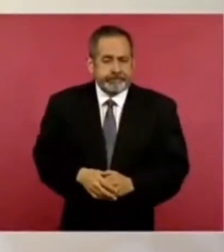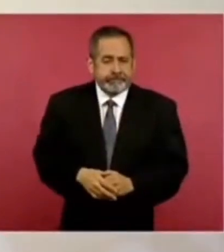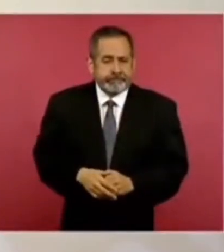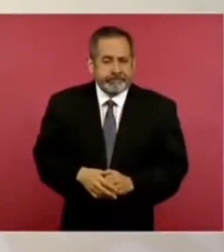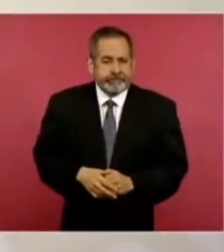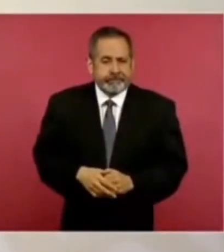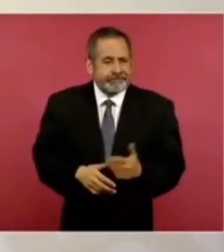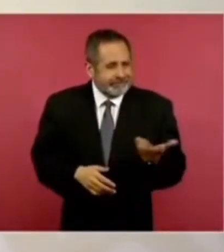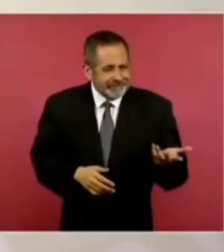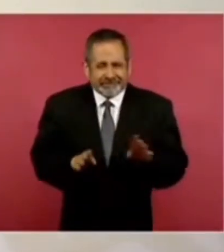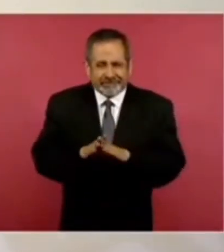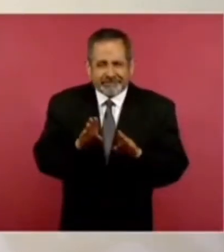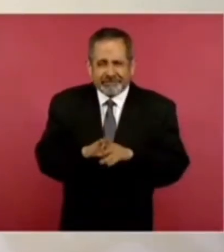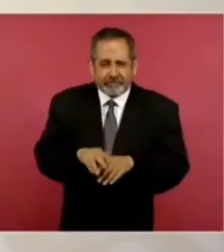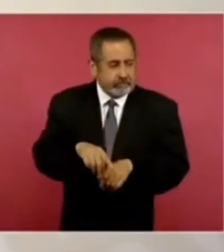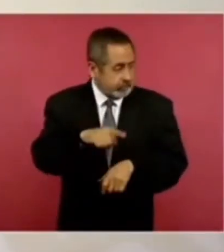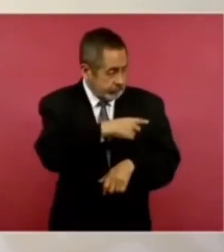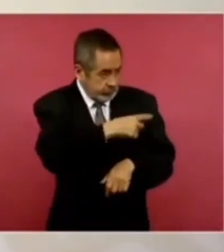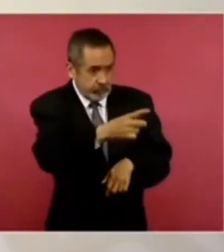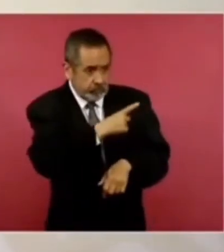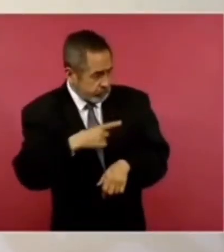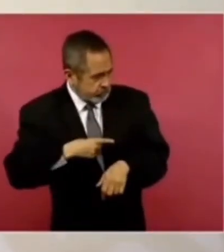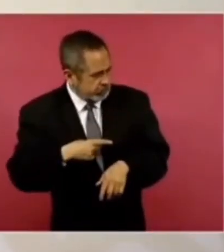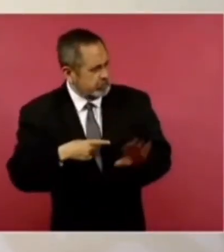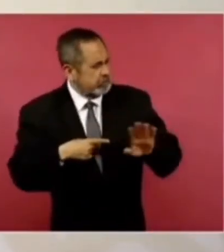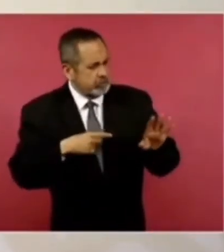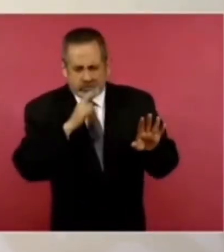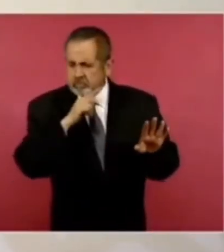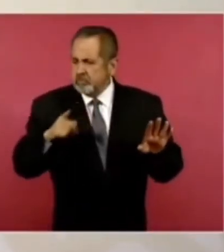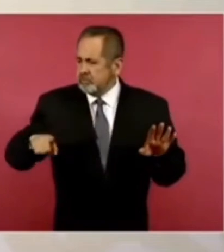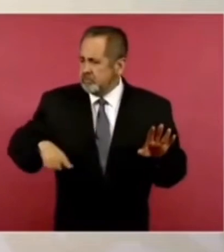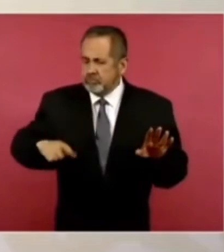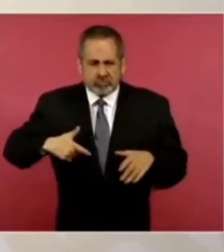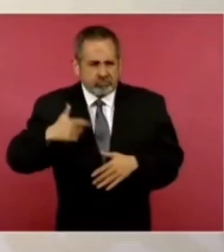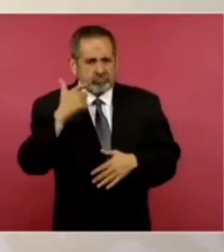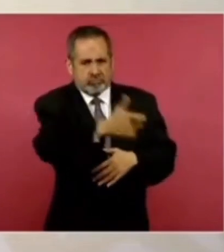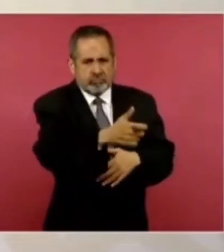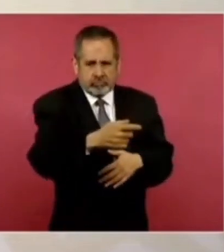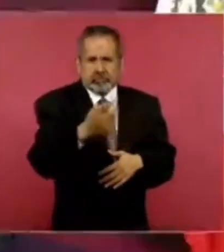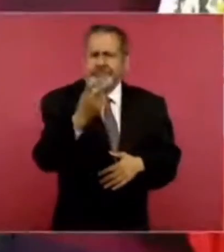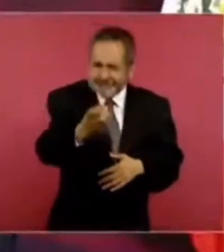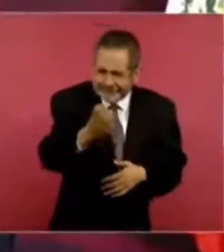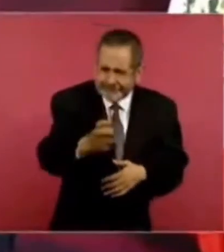de Sonora, que son buenísimos, los